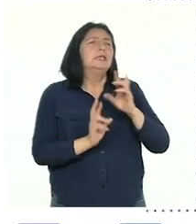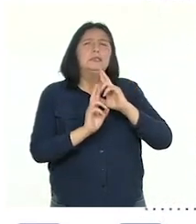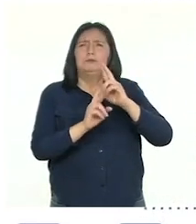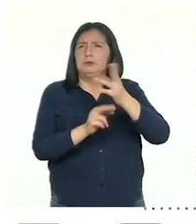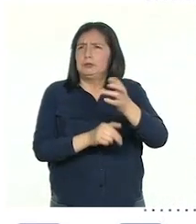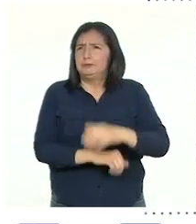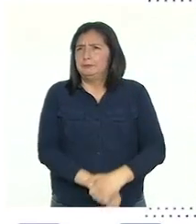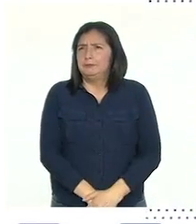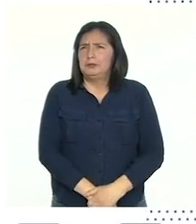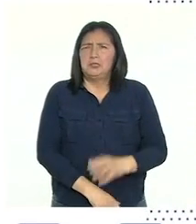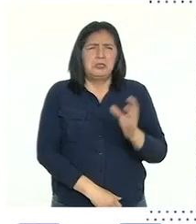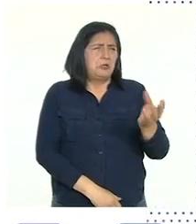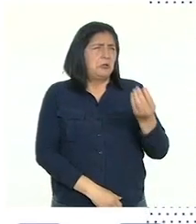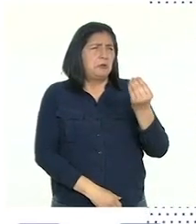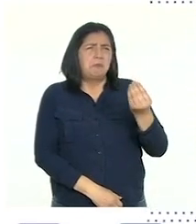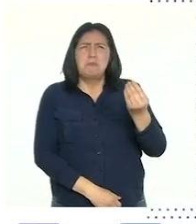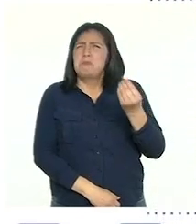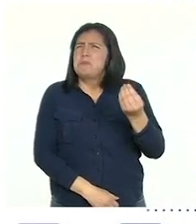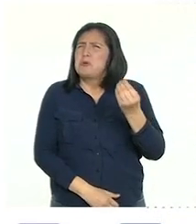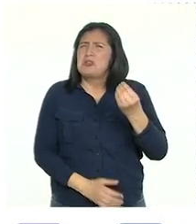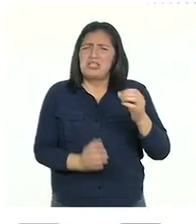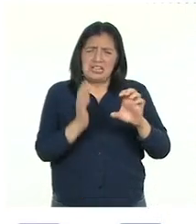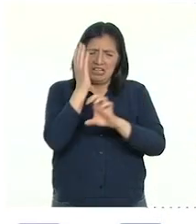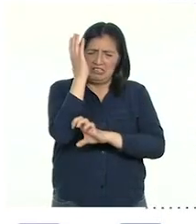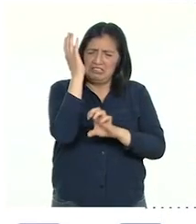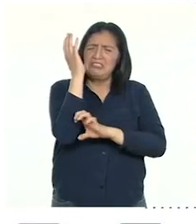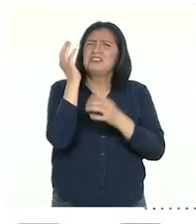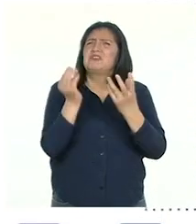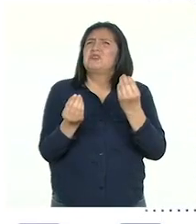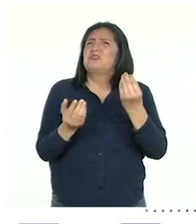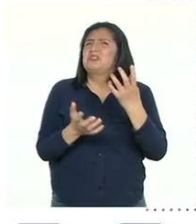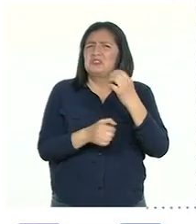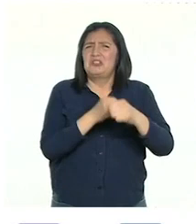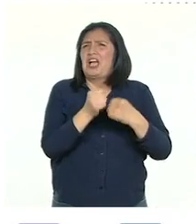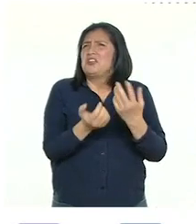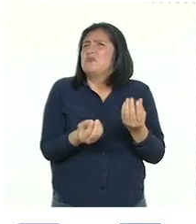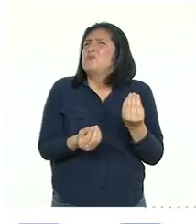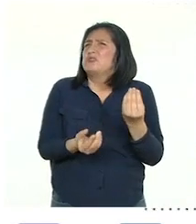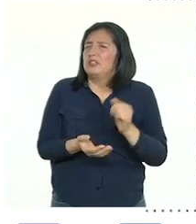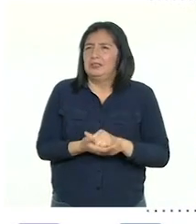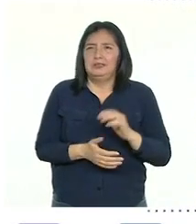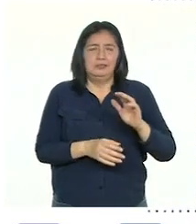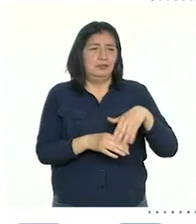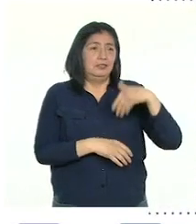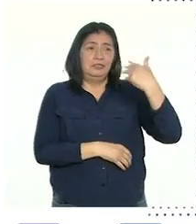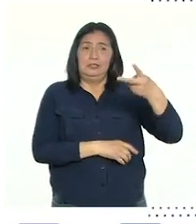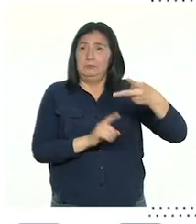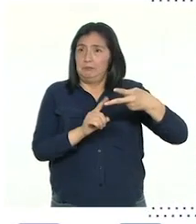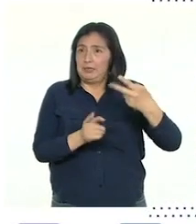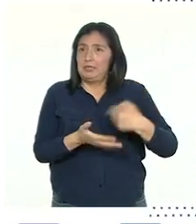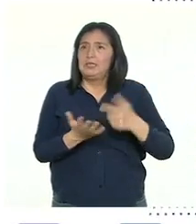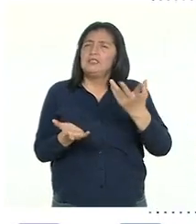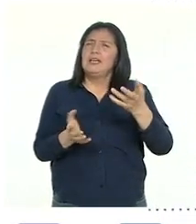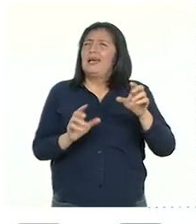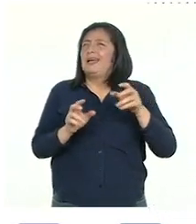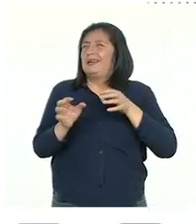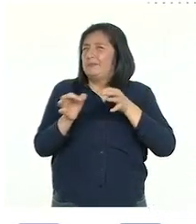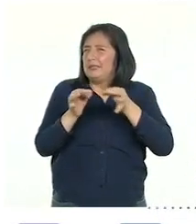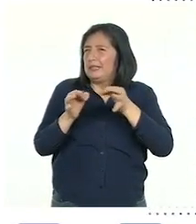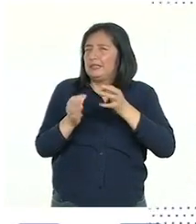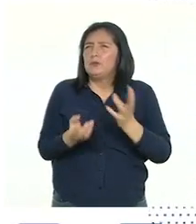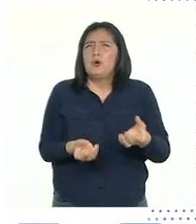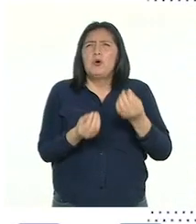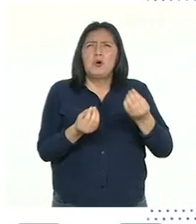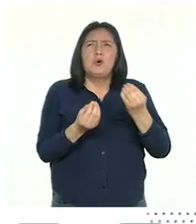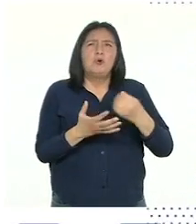responder: ¿por qué se producen las estaciones del año? En la siguiente actividad abordaremos